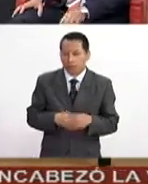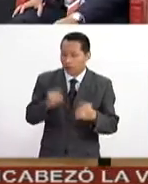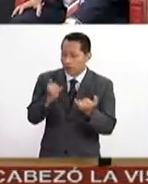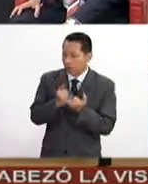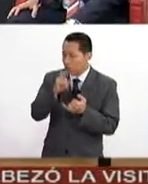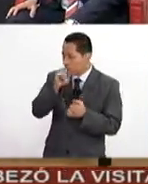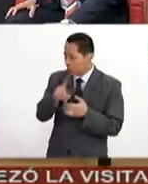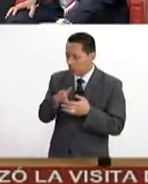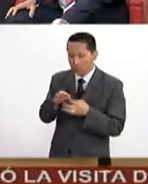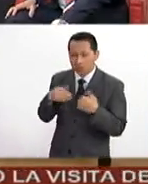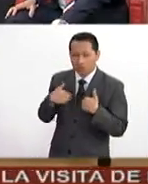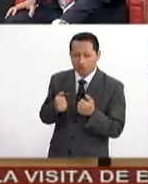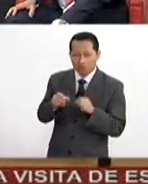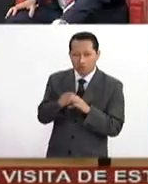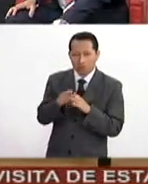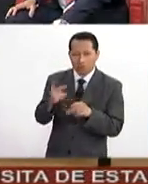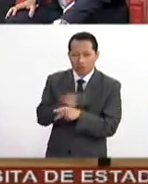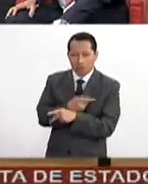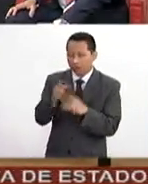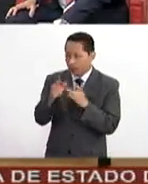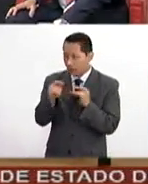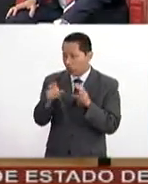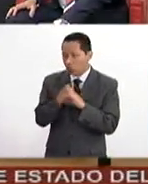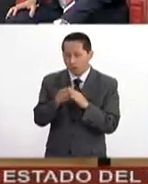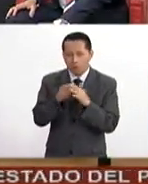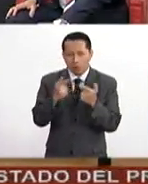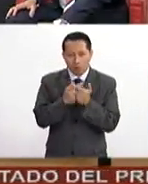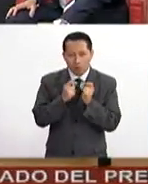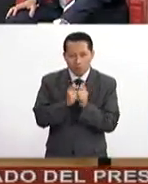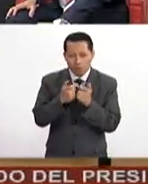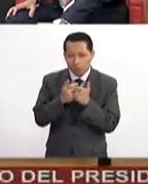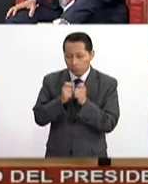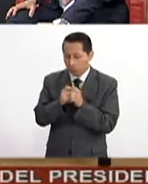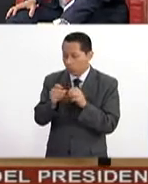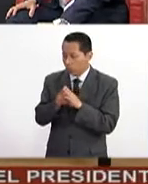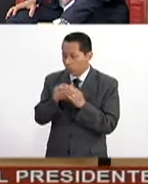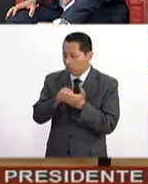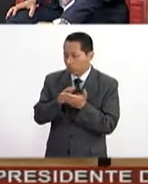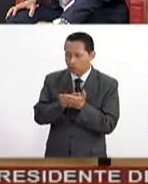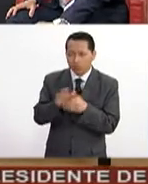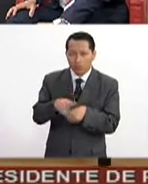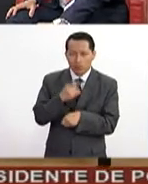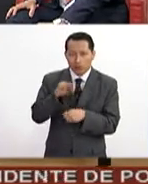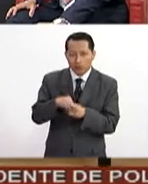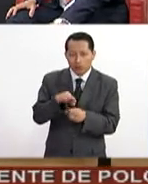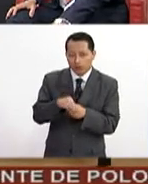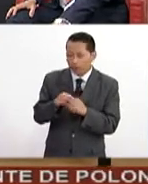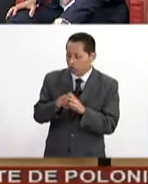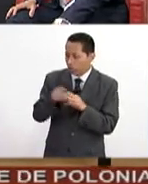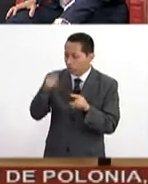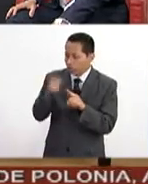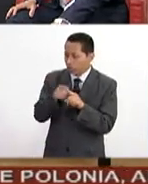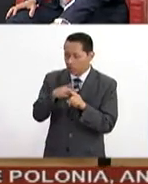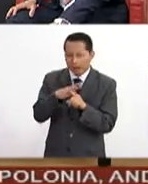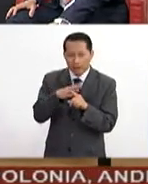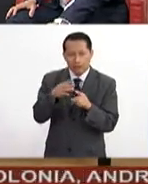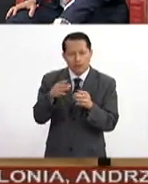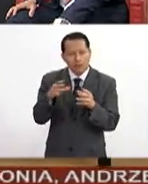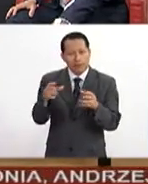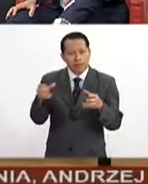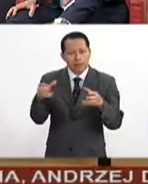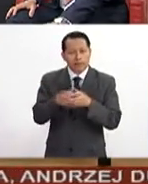hay que entender, hablando de lo que pasó en Francia, de los regímenes, cómo se confeccionan, mientras que el referéndum está basado en un régimen